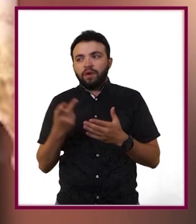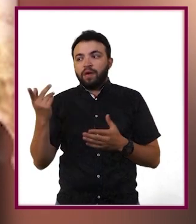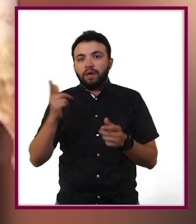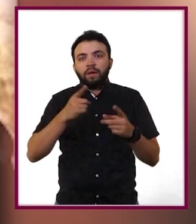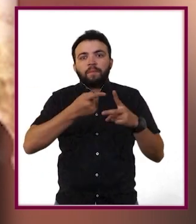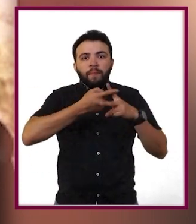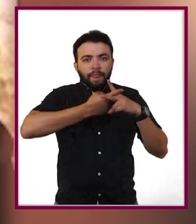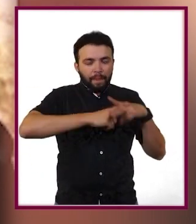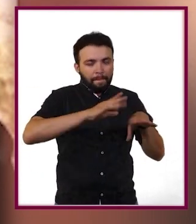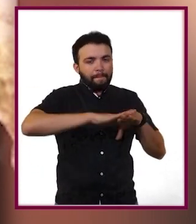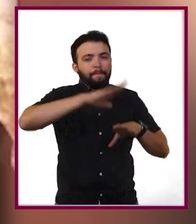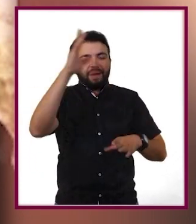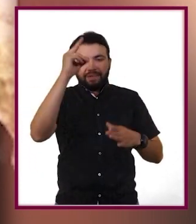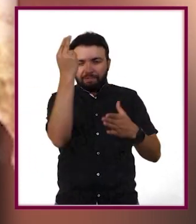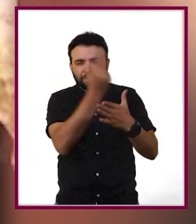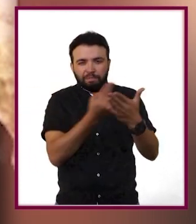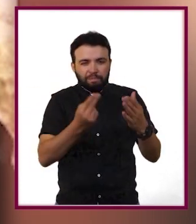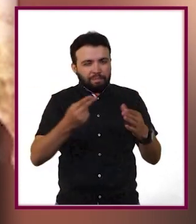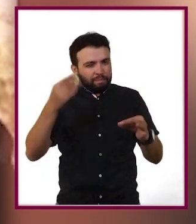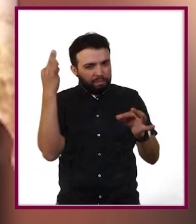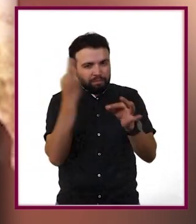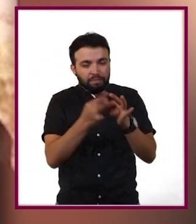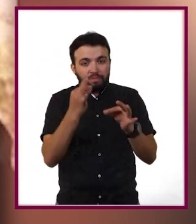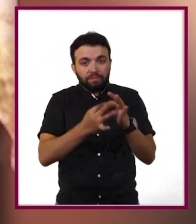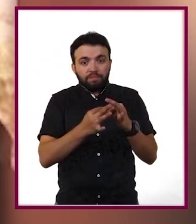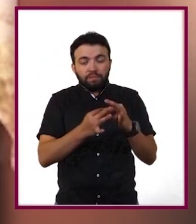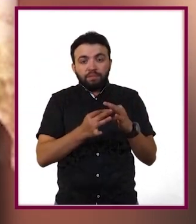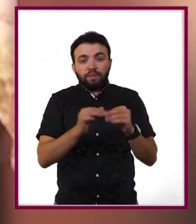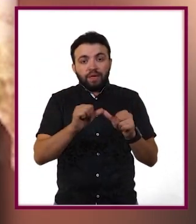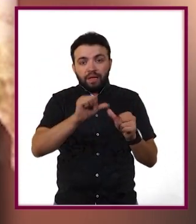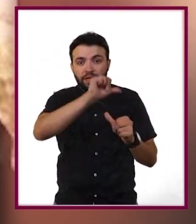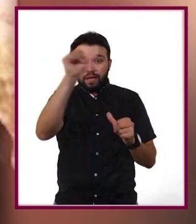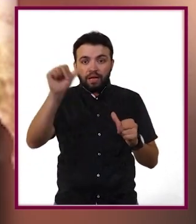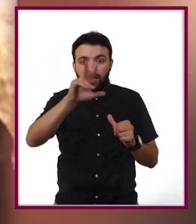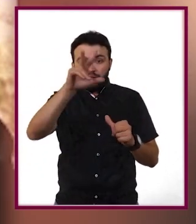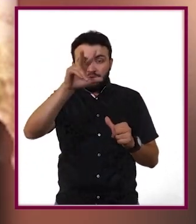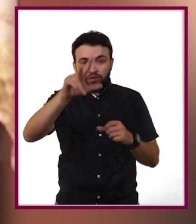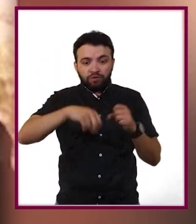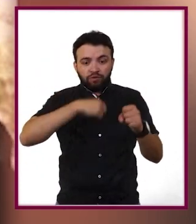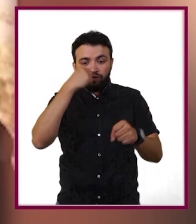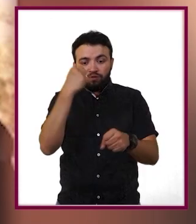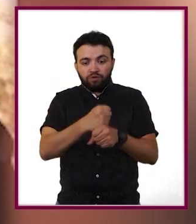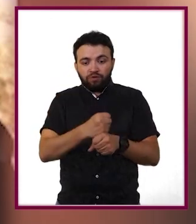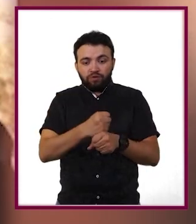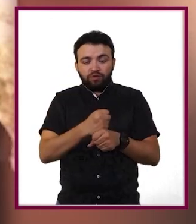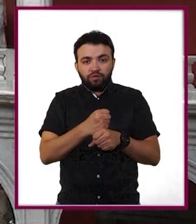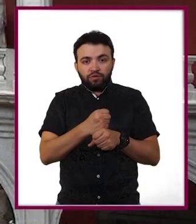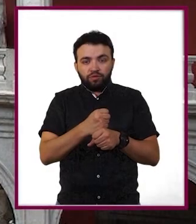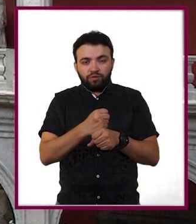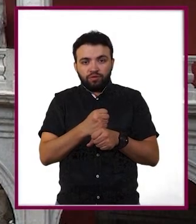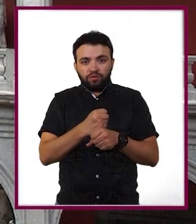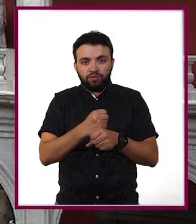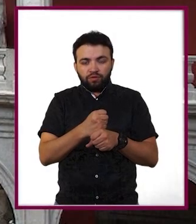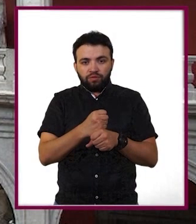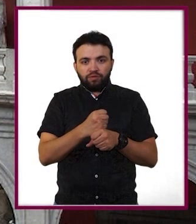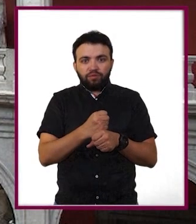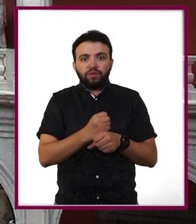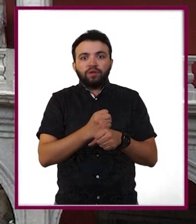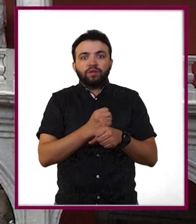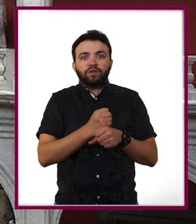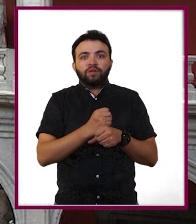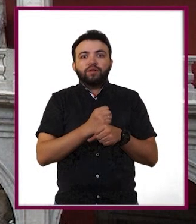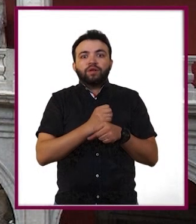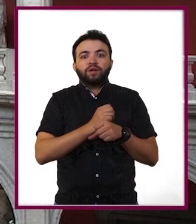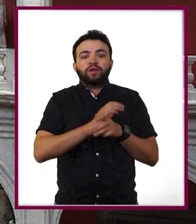empezó ya a dibujar más formalmente con sus maestros, y a los 18 años entró